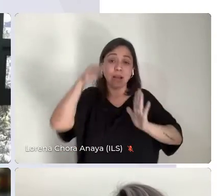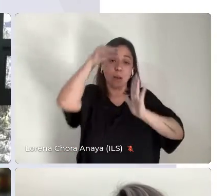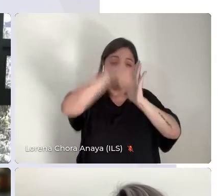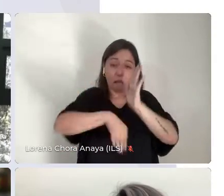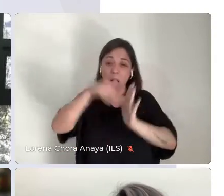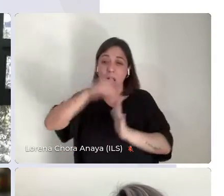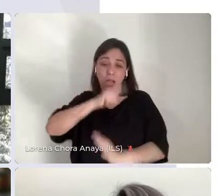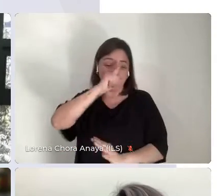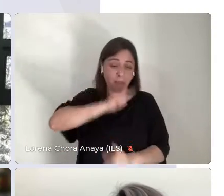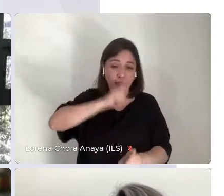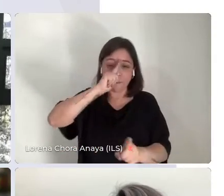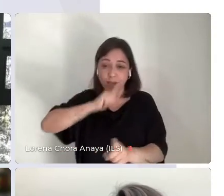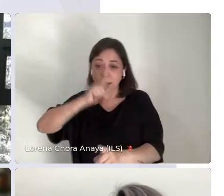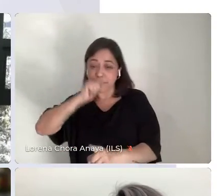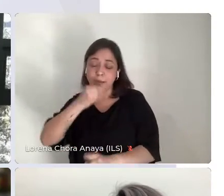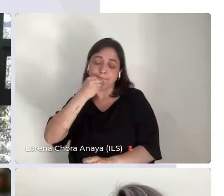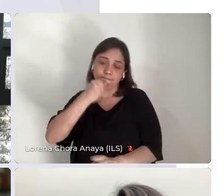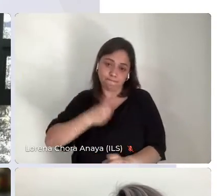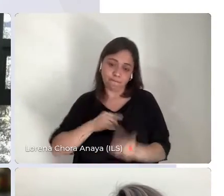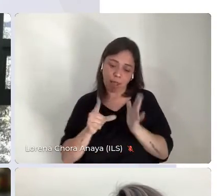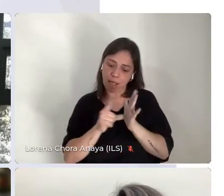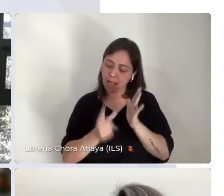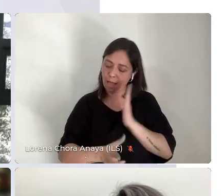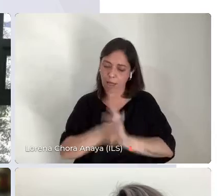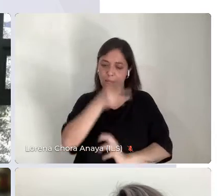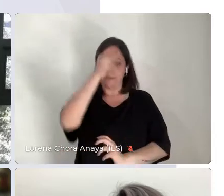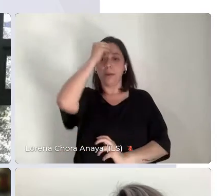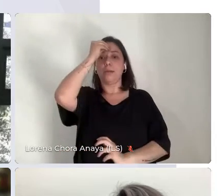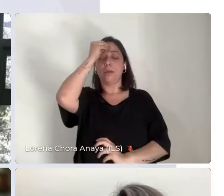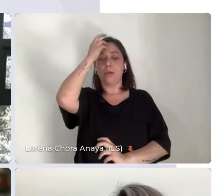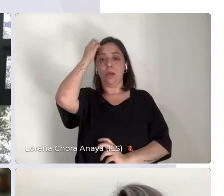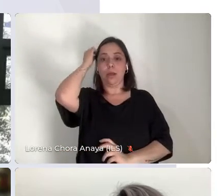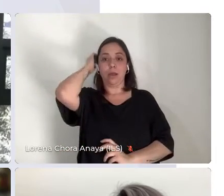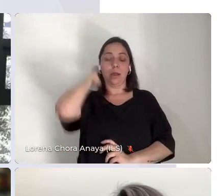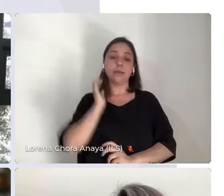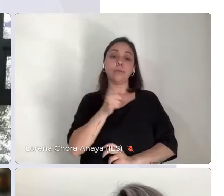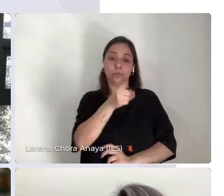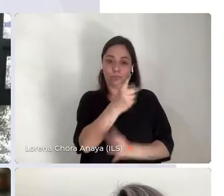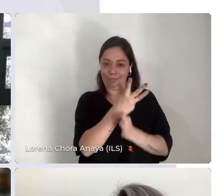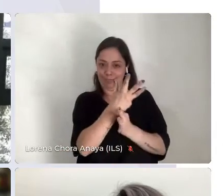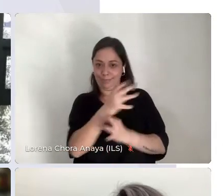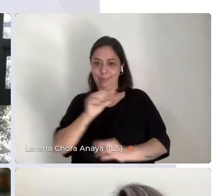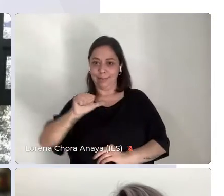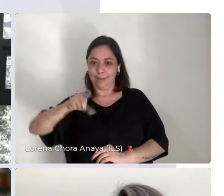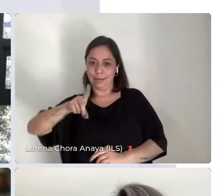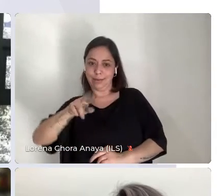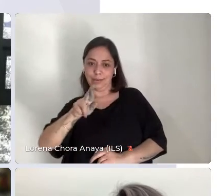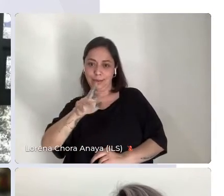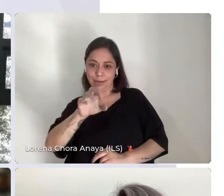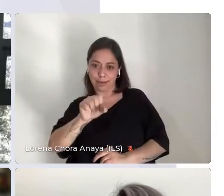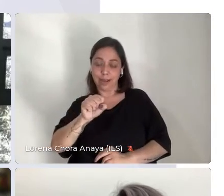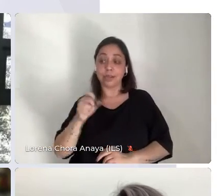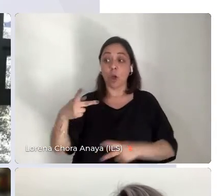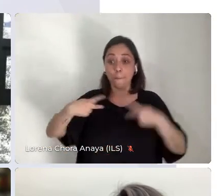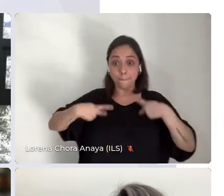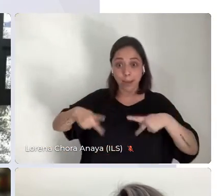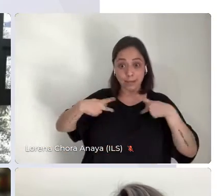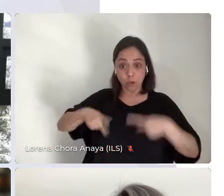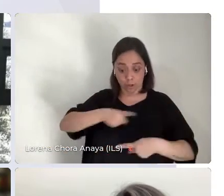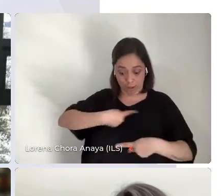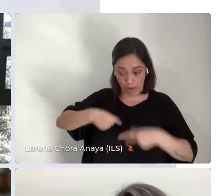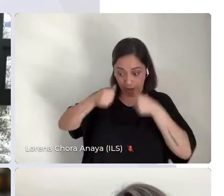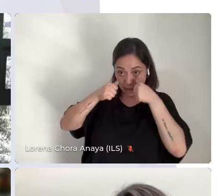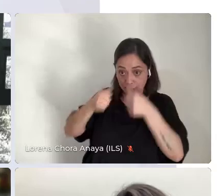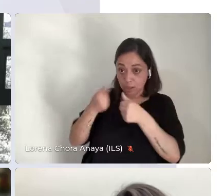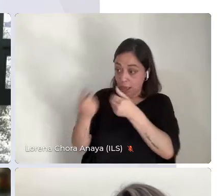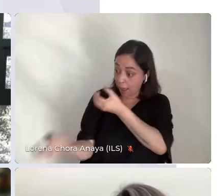punto que justo tú decías, Andrés, por ejemplo, trabajar con las personas para hacer las cosas. Cuando nosotros